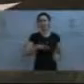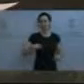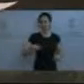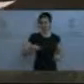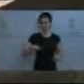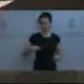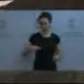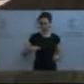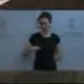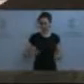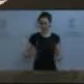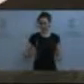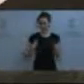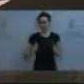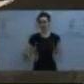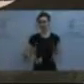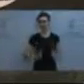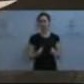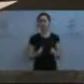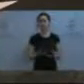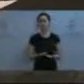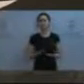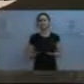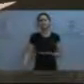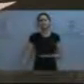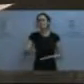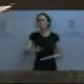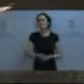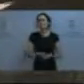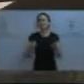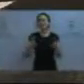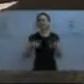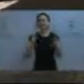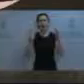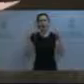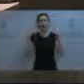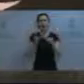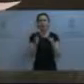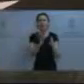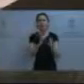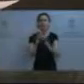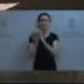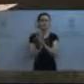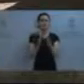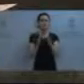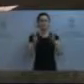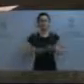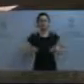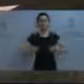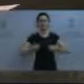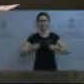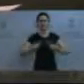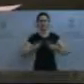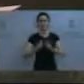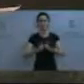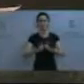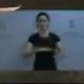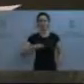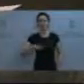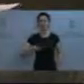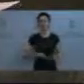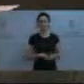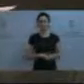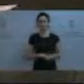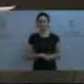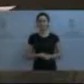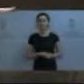como sabe, se trata de una petición que ya hemos atendido mediante el acuerdo firmado con el Servicio Cántabro de Salud.